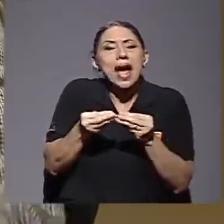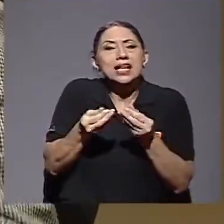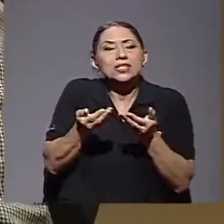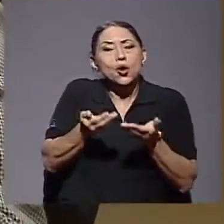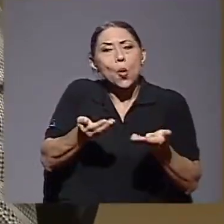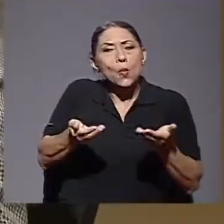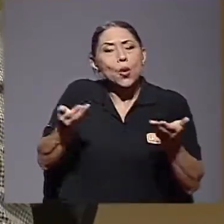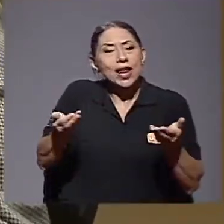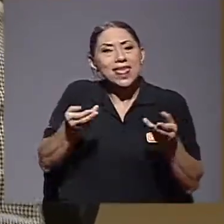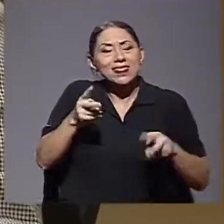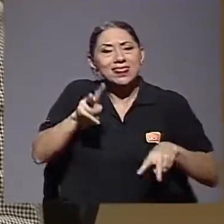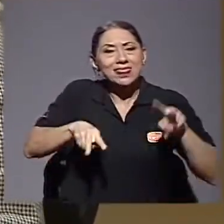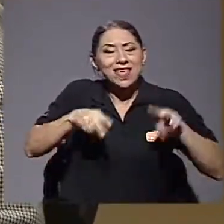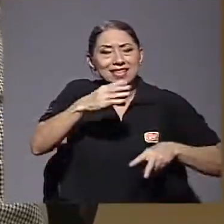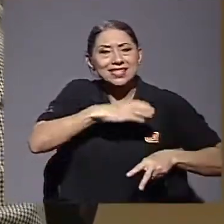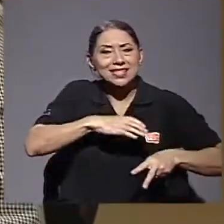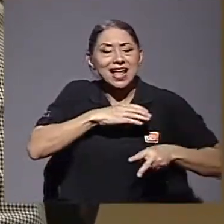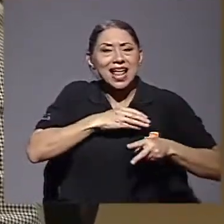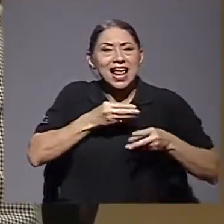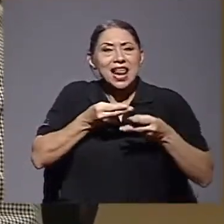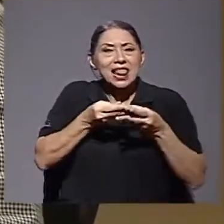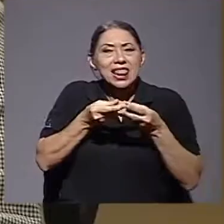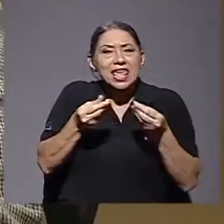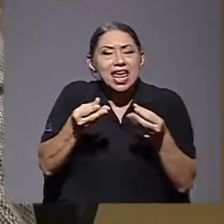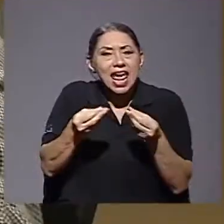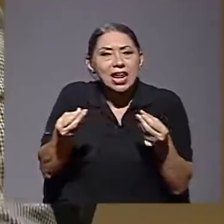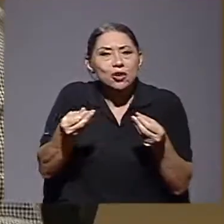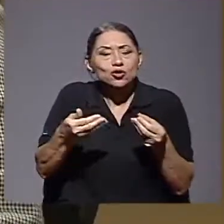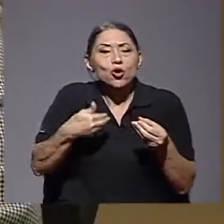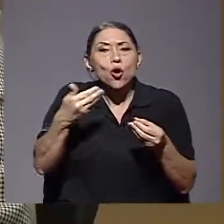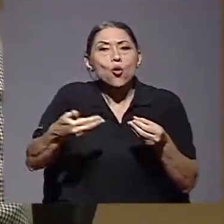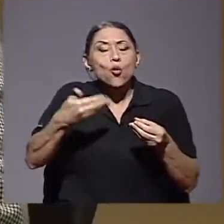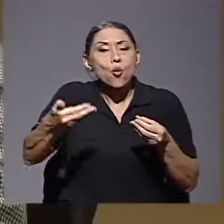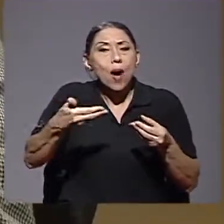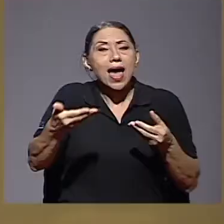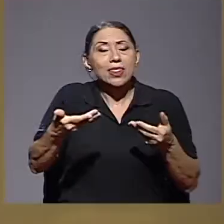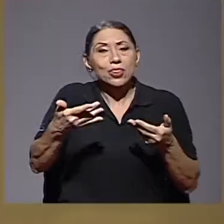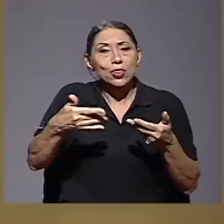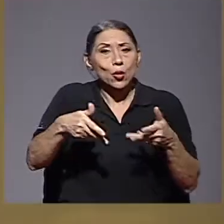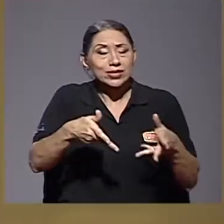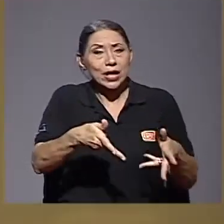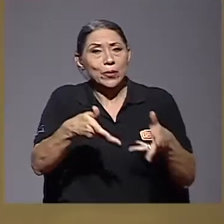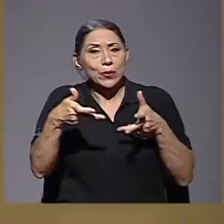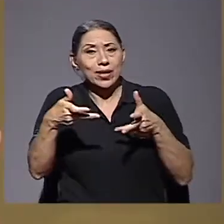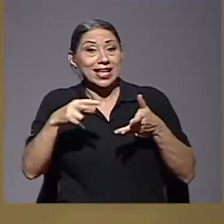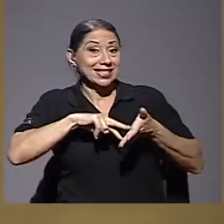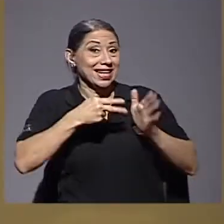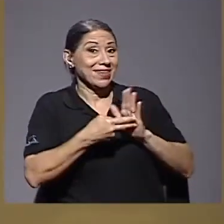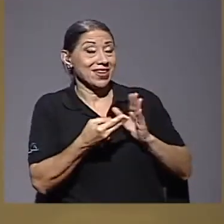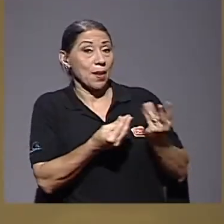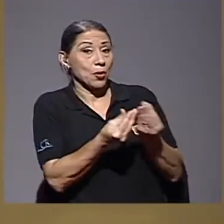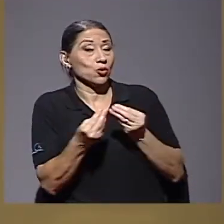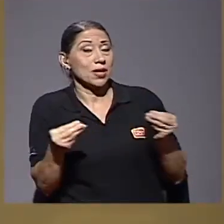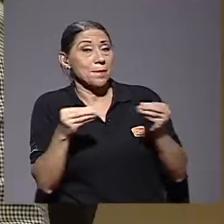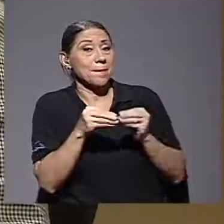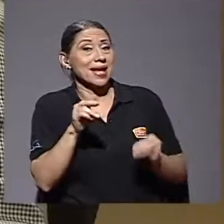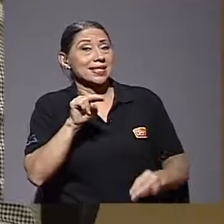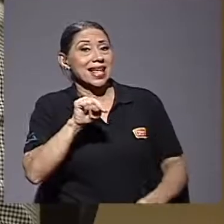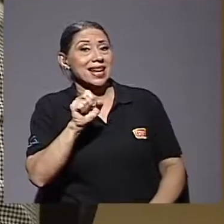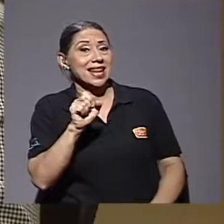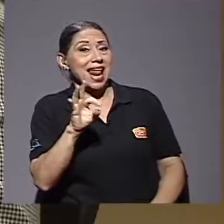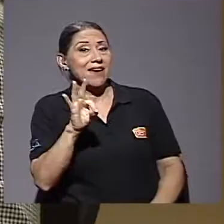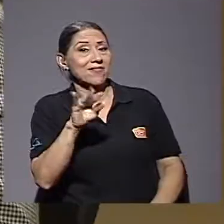cuando pasa por una torre de refracción. O sea, que produce más naftas, más gasolina, produce más productos diésel,